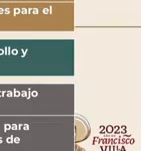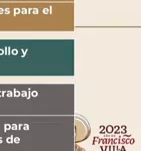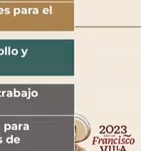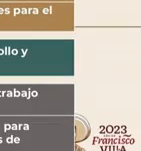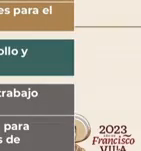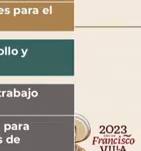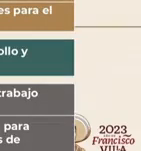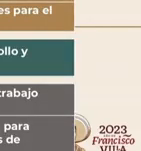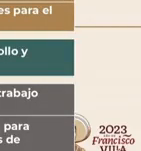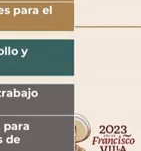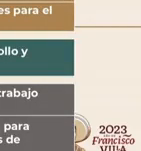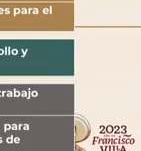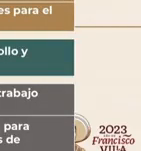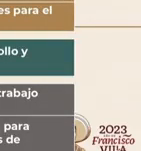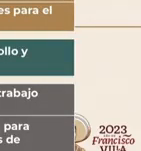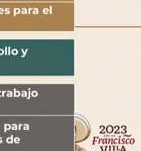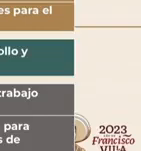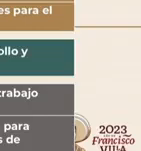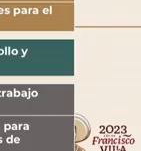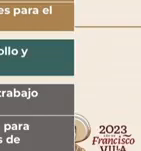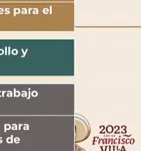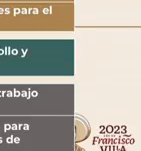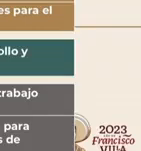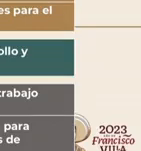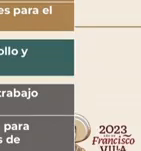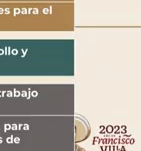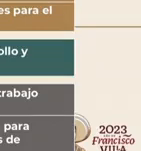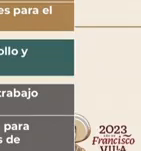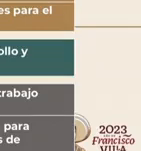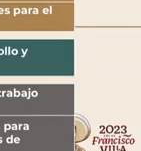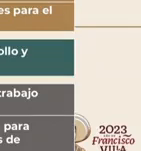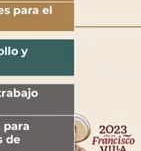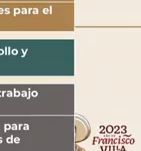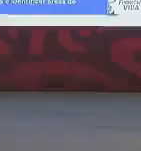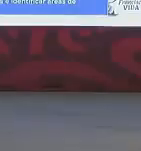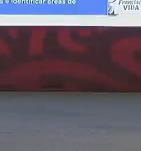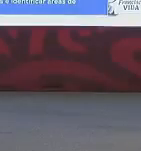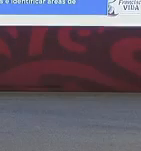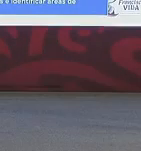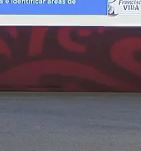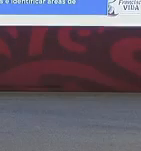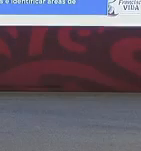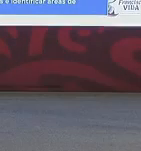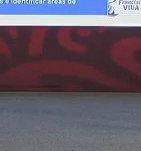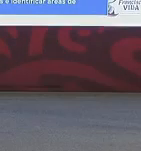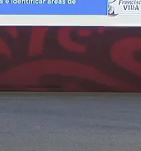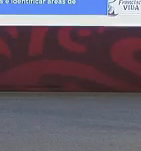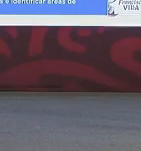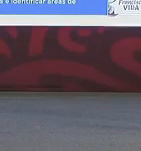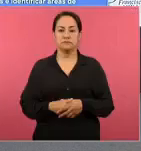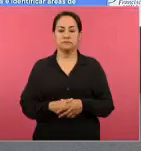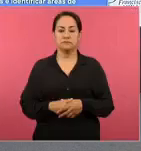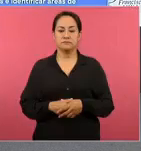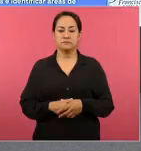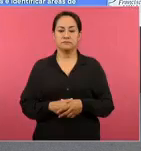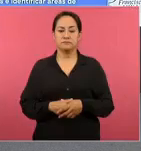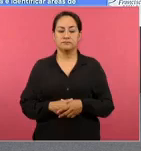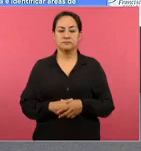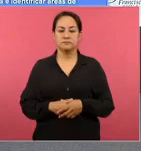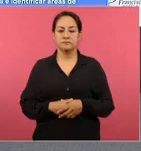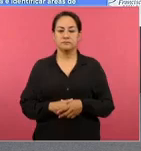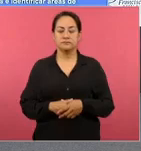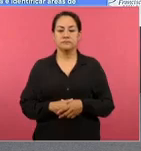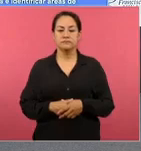nos vamos. Lo interesante acá es que en este punto y a lo largo del proceso